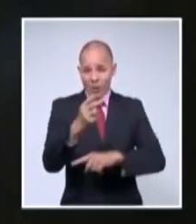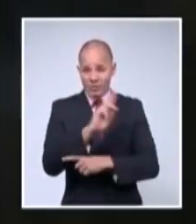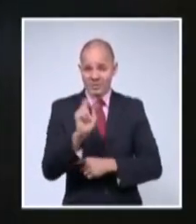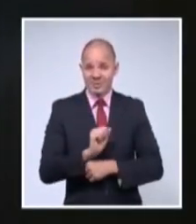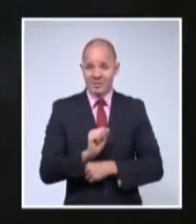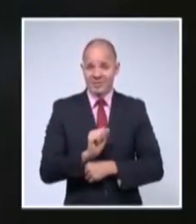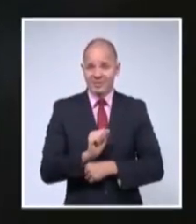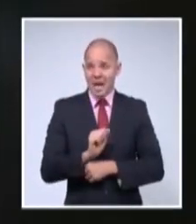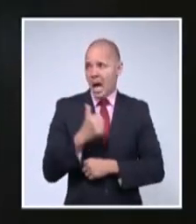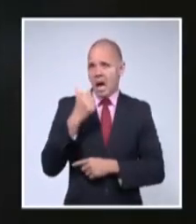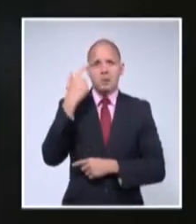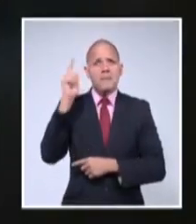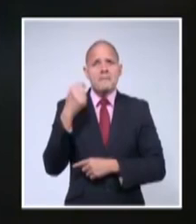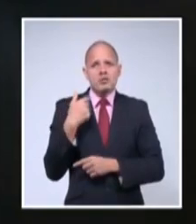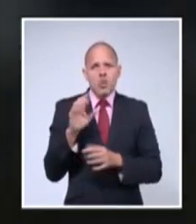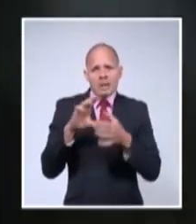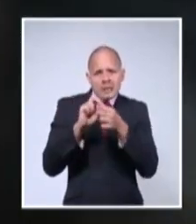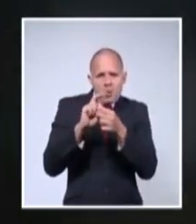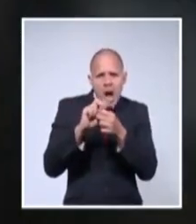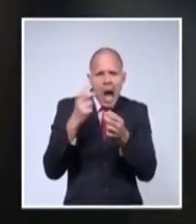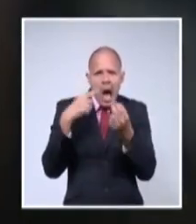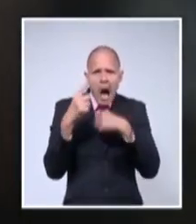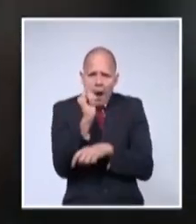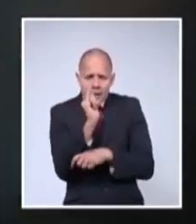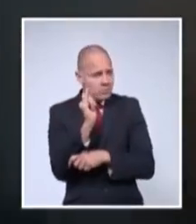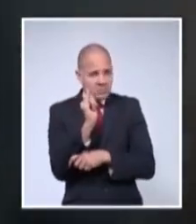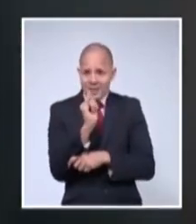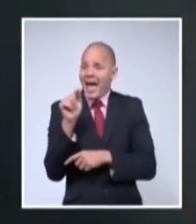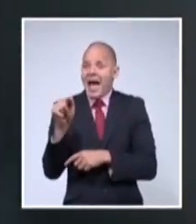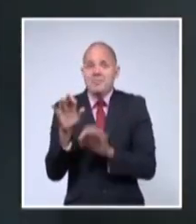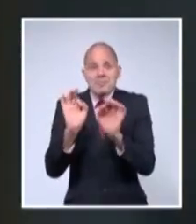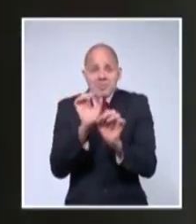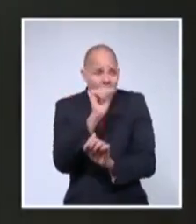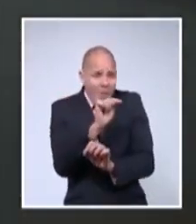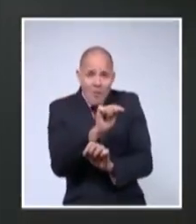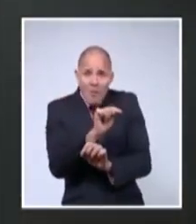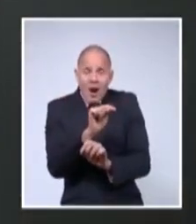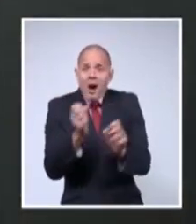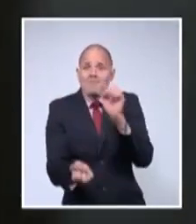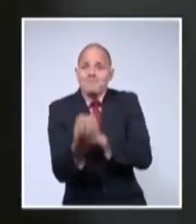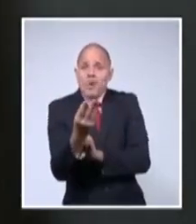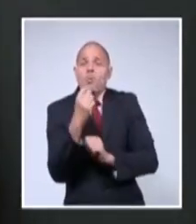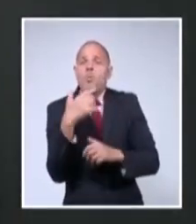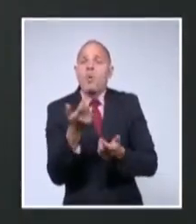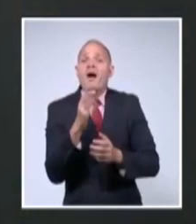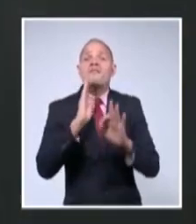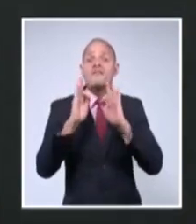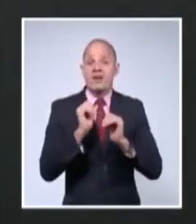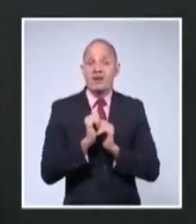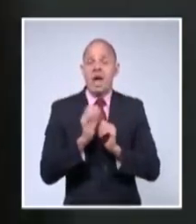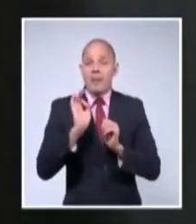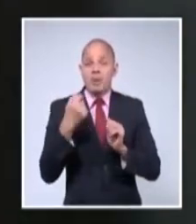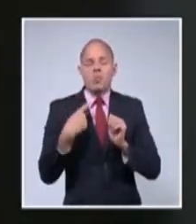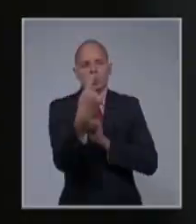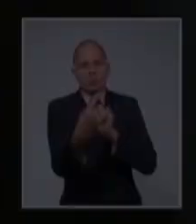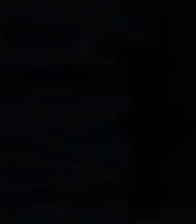San Isidro han llegado a publicar en sus redes sociales vídeos de sus paseos en los coches oficiales de la Embajada